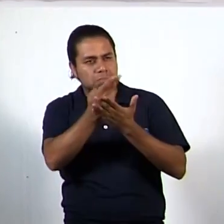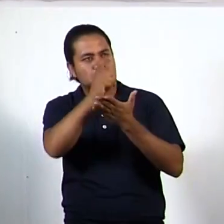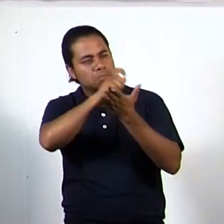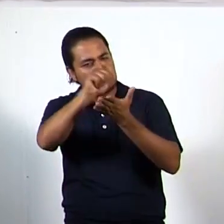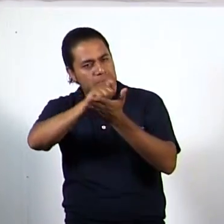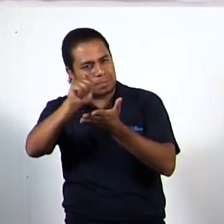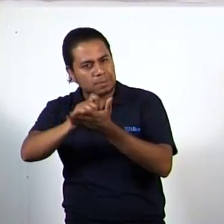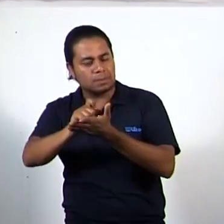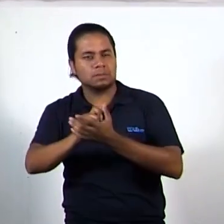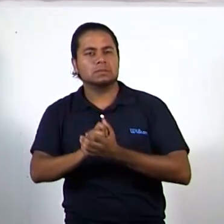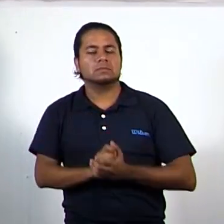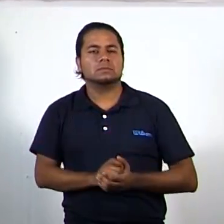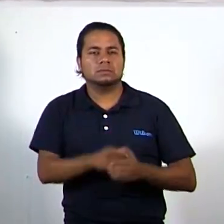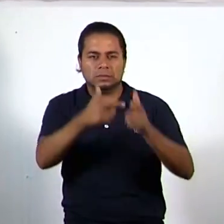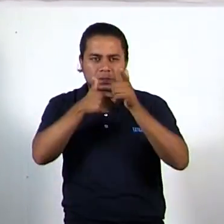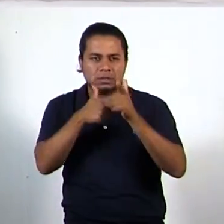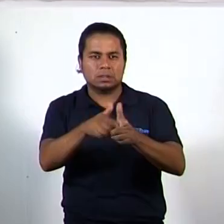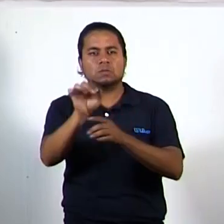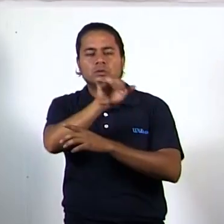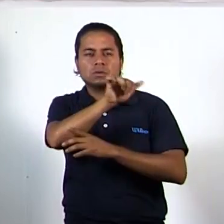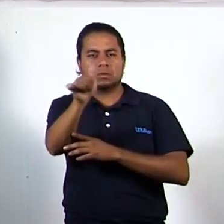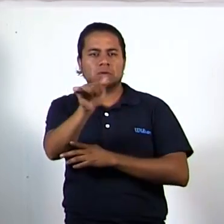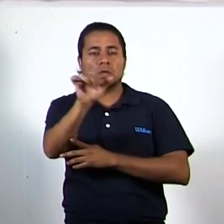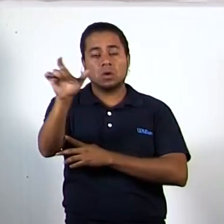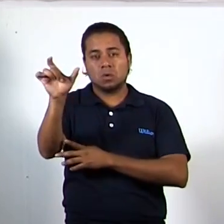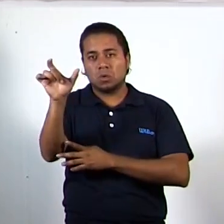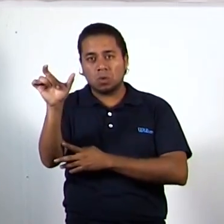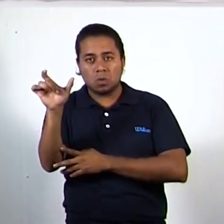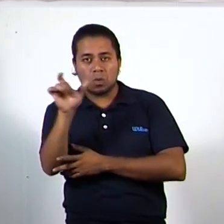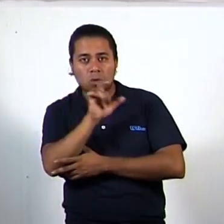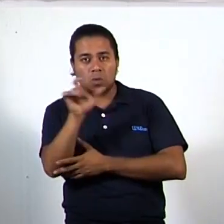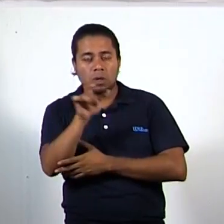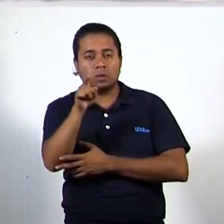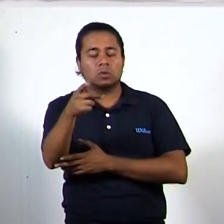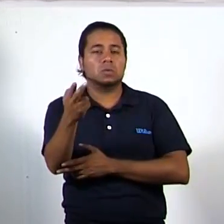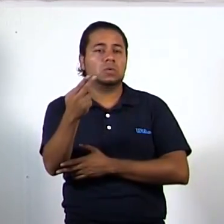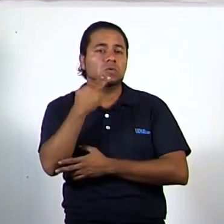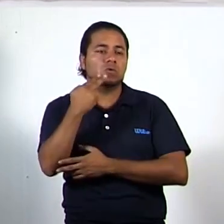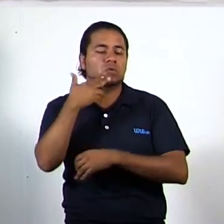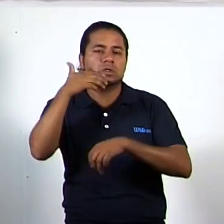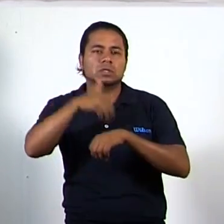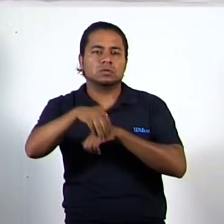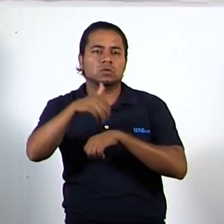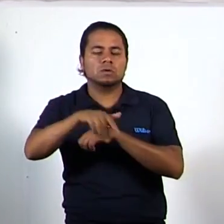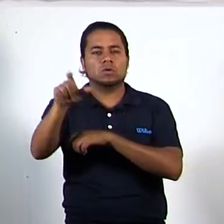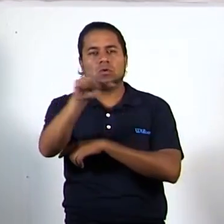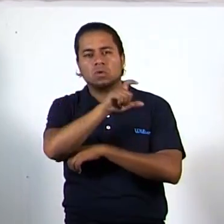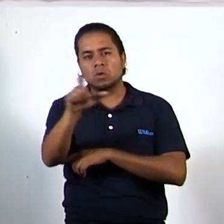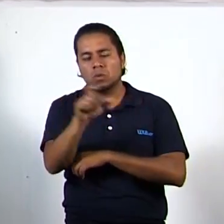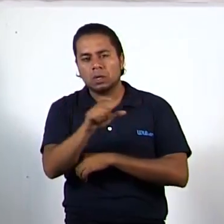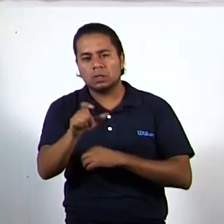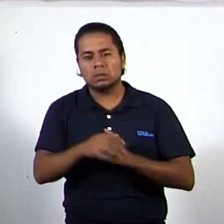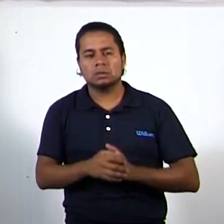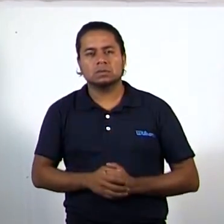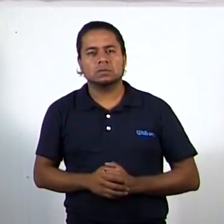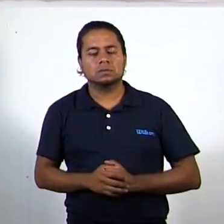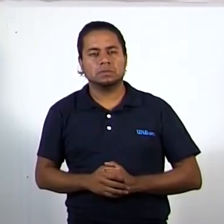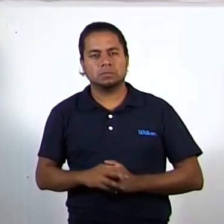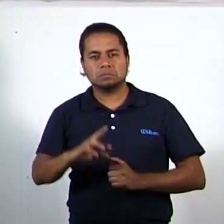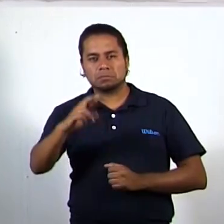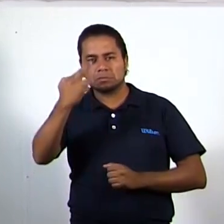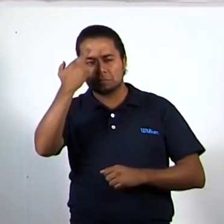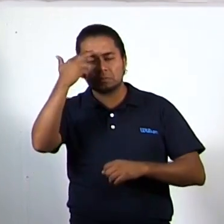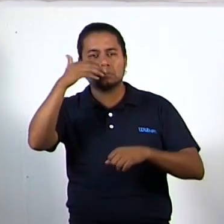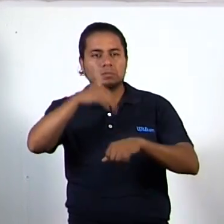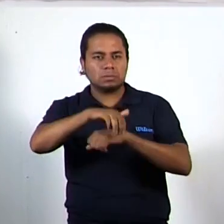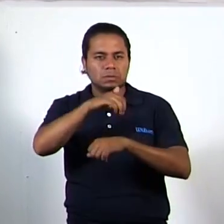importantes. Seguimos con la otra. ¿En qué situaciones utilizas los números? Como podrás recordar, vimos que los números los